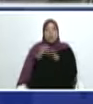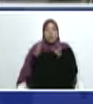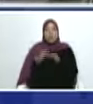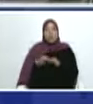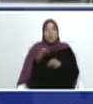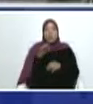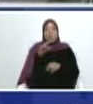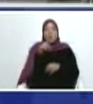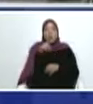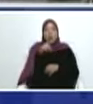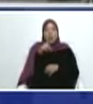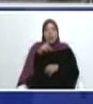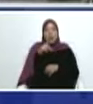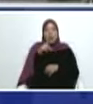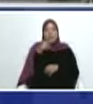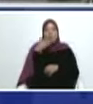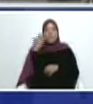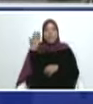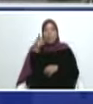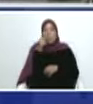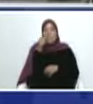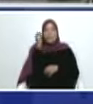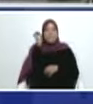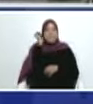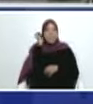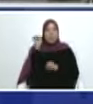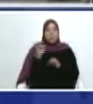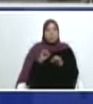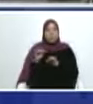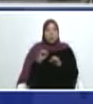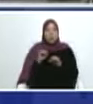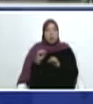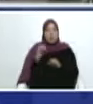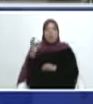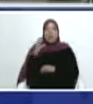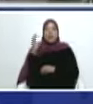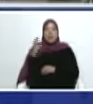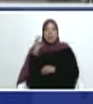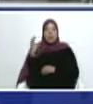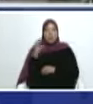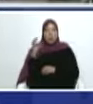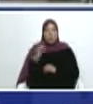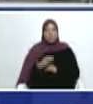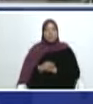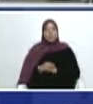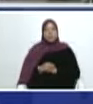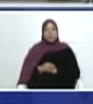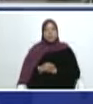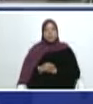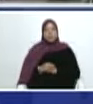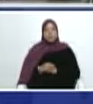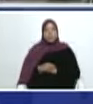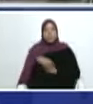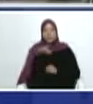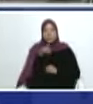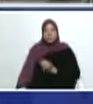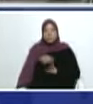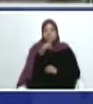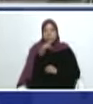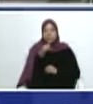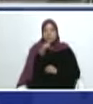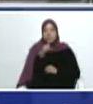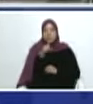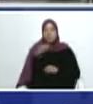K, Fabiola López, vocera del movimiento Caricuao Caribe, José Irribarri, vocero